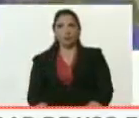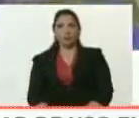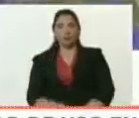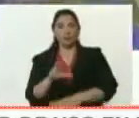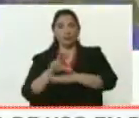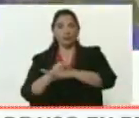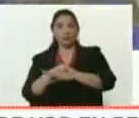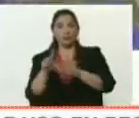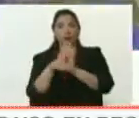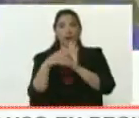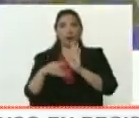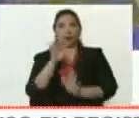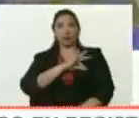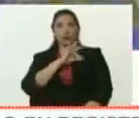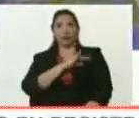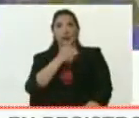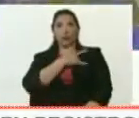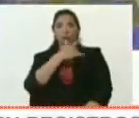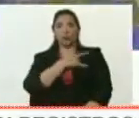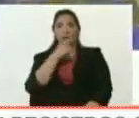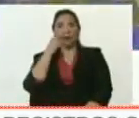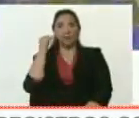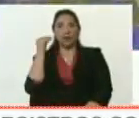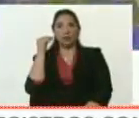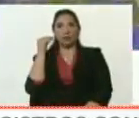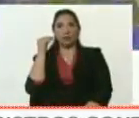doctora en Derecho Social en la Universidad de París,